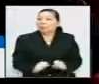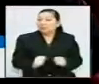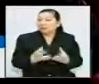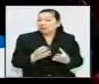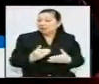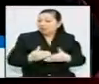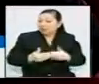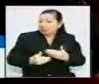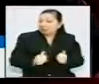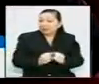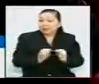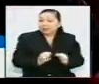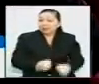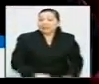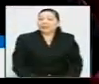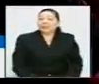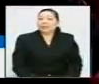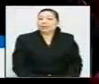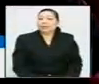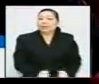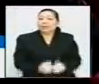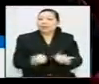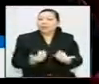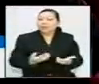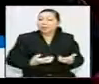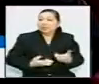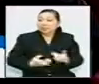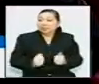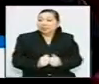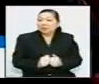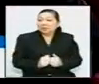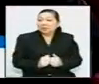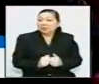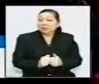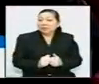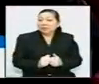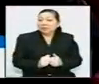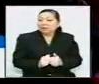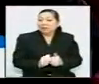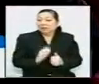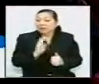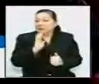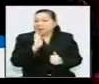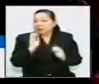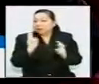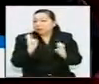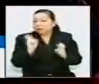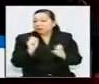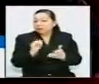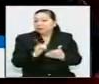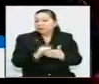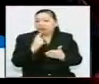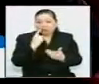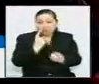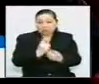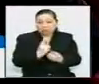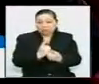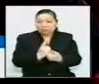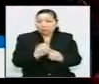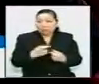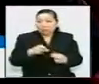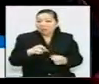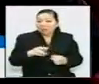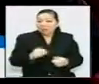quieres avanzar y definir, avanzar con este proveedor que casi le dio, hablemos ahora en términos que conocemos todos, se le dio la buena